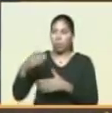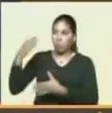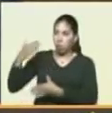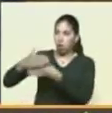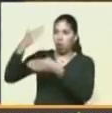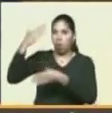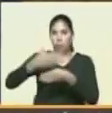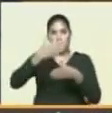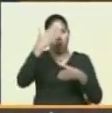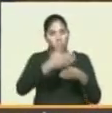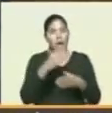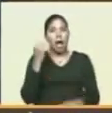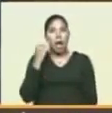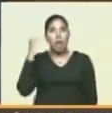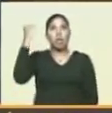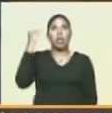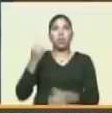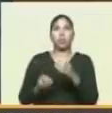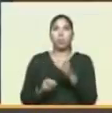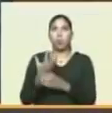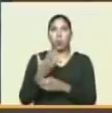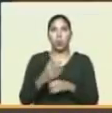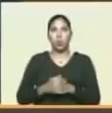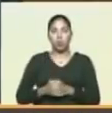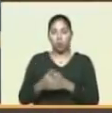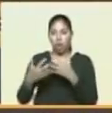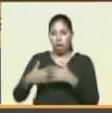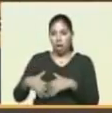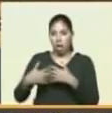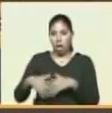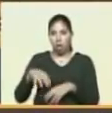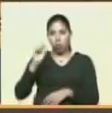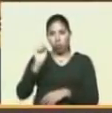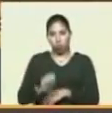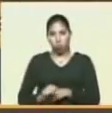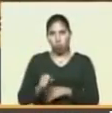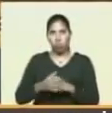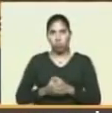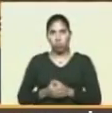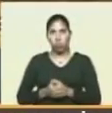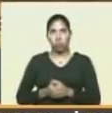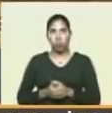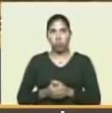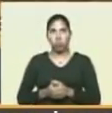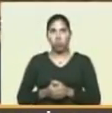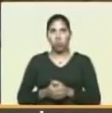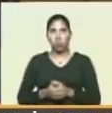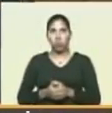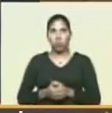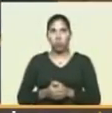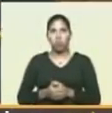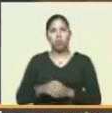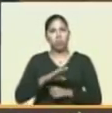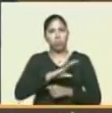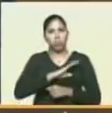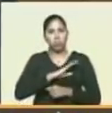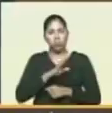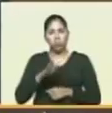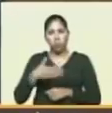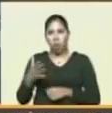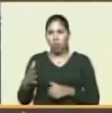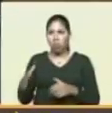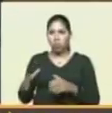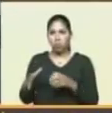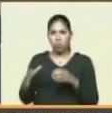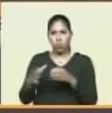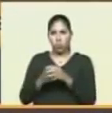esta estructura de Agrosur, que es una especie de empresa matriz capaz de absorber, de aglutinar en